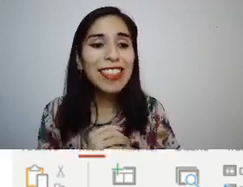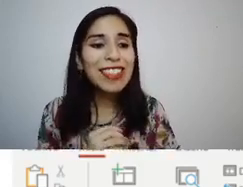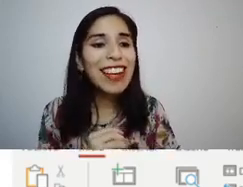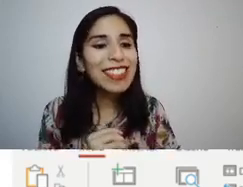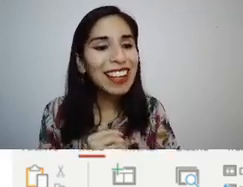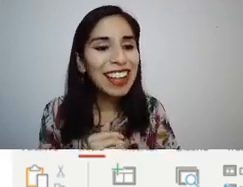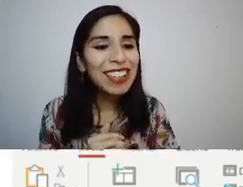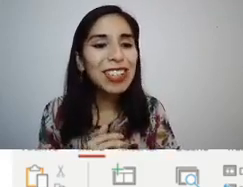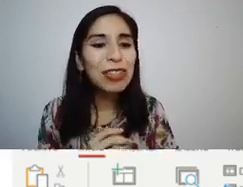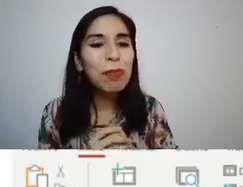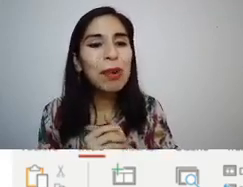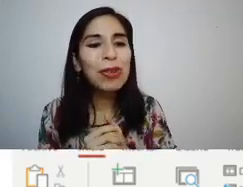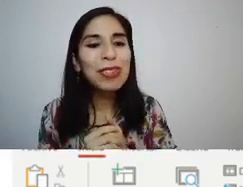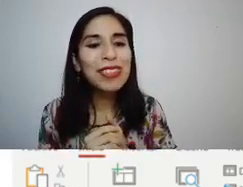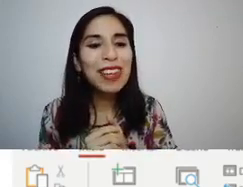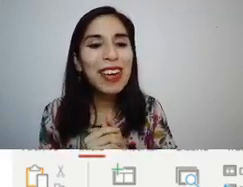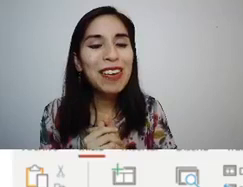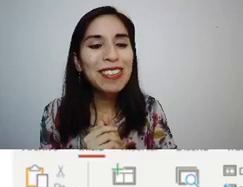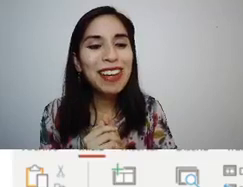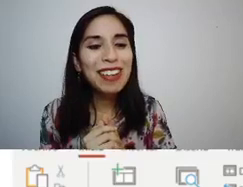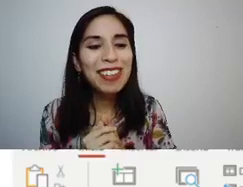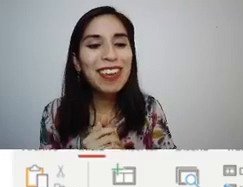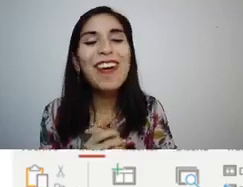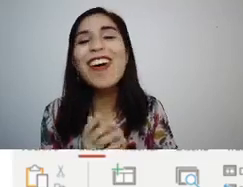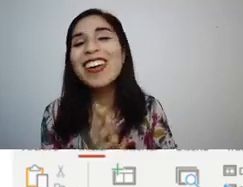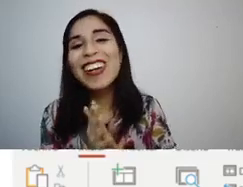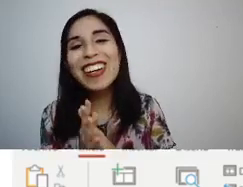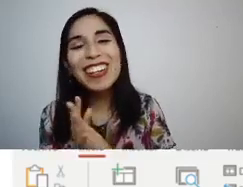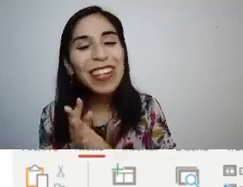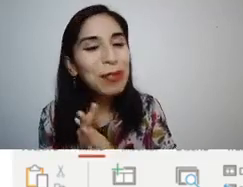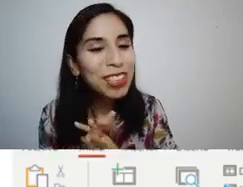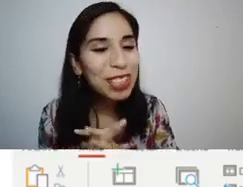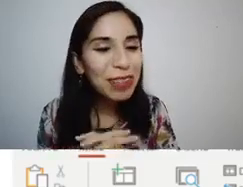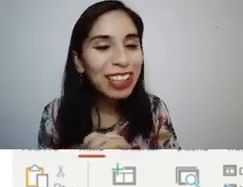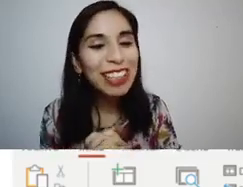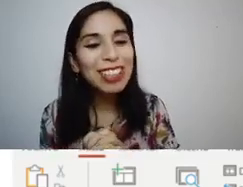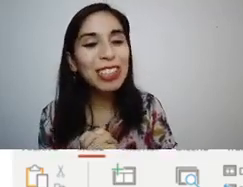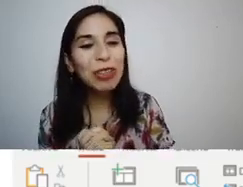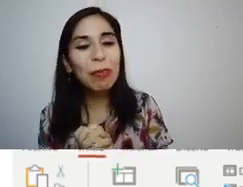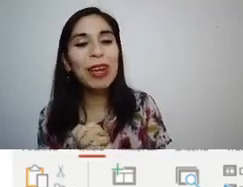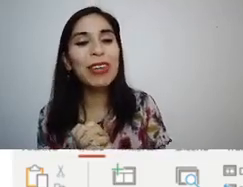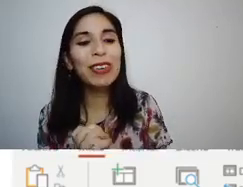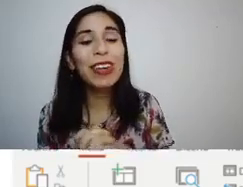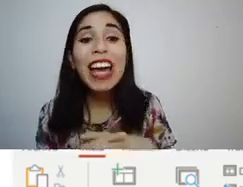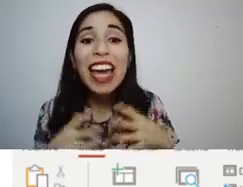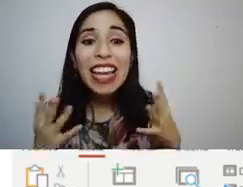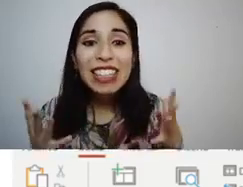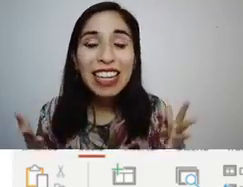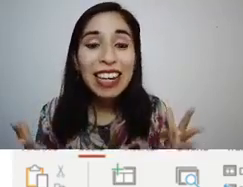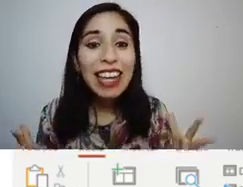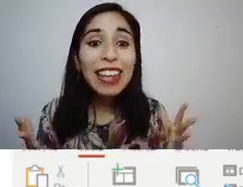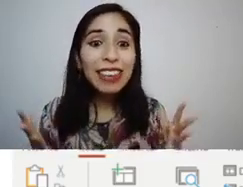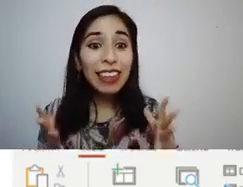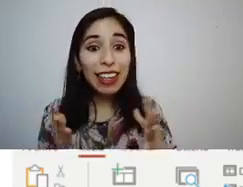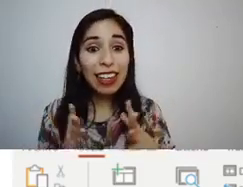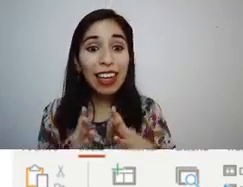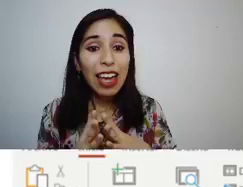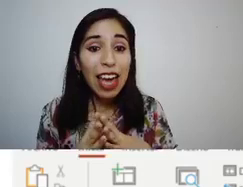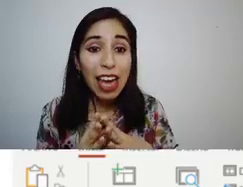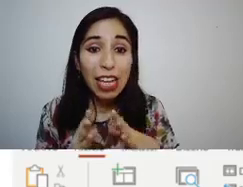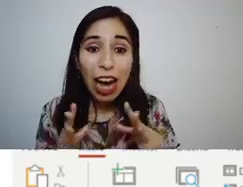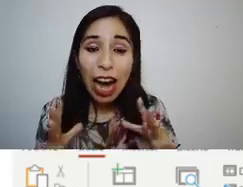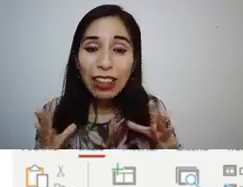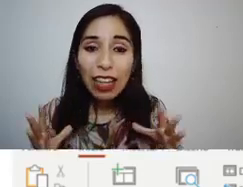gracias gracias señor pedro esteban zares qué alegría muchísimas gracias señor pedro excelente